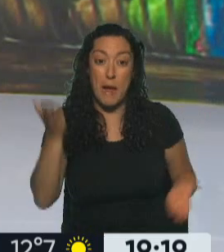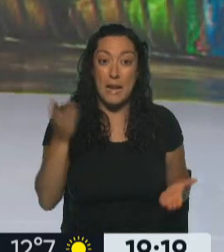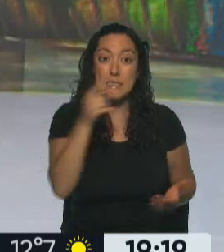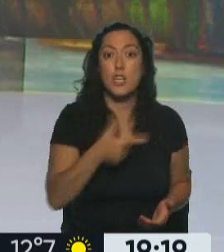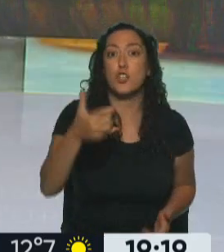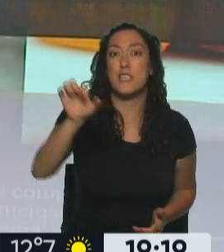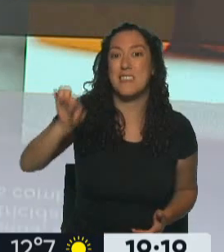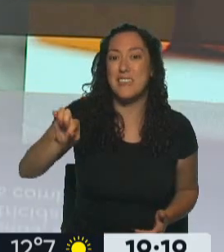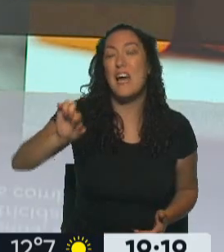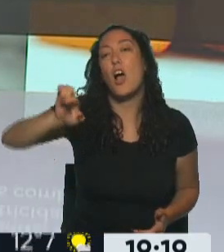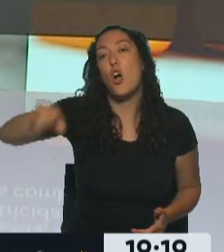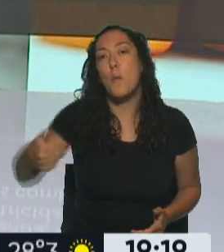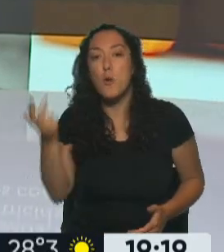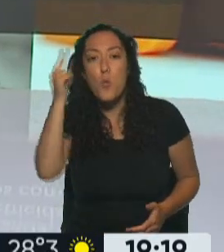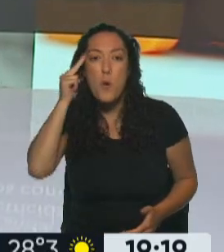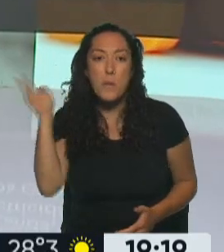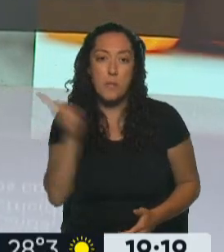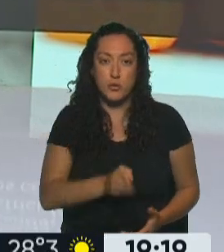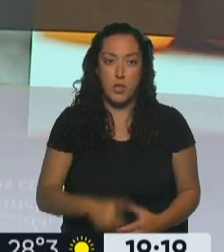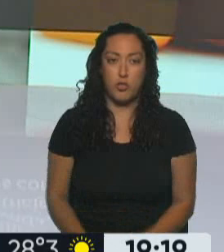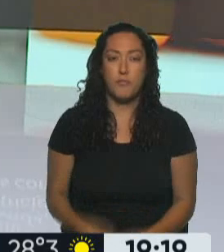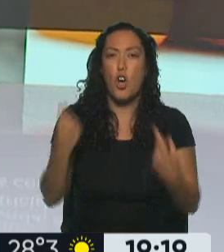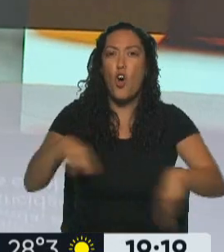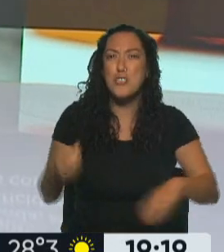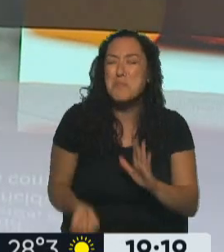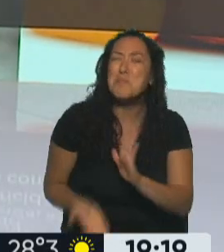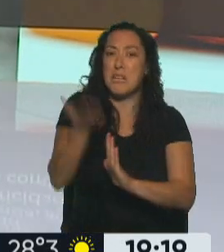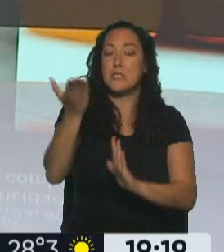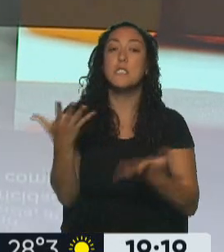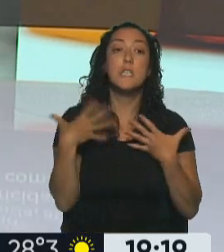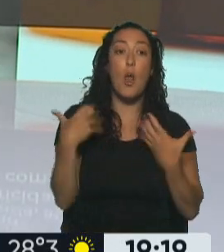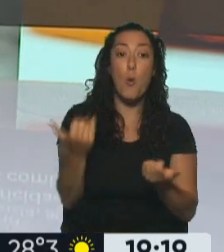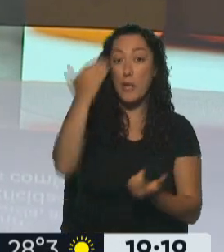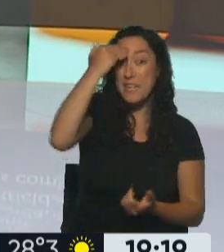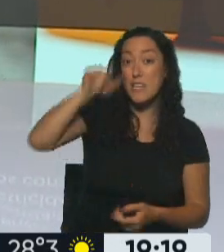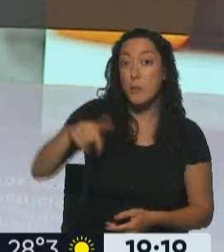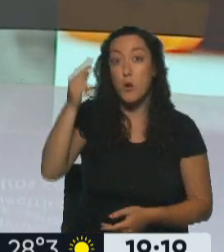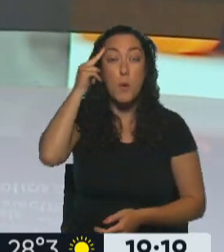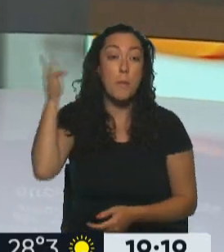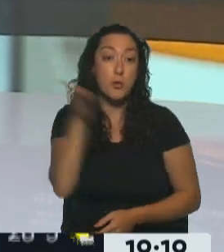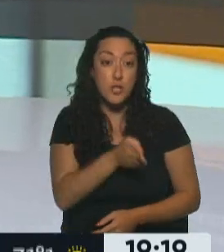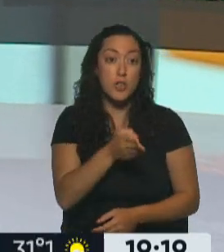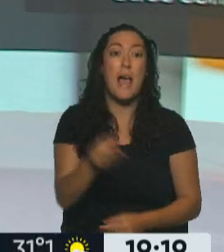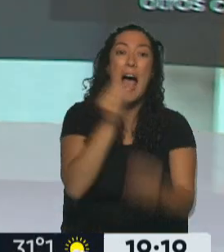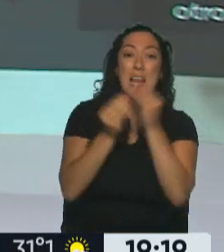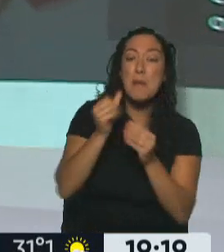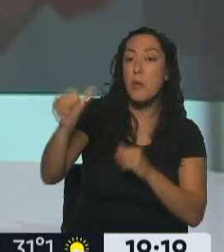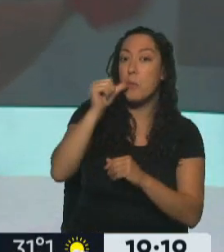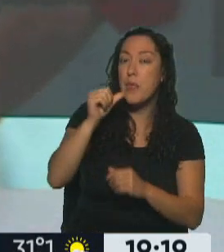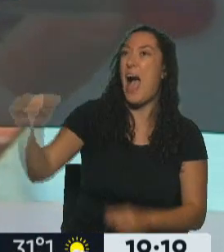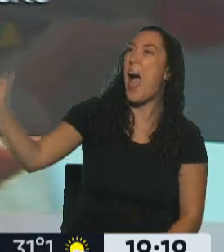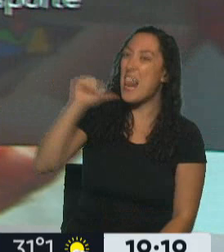160,9. Vamos a lo que más subió. Allí tenemos, por ejemplo, salud, un 15,9%, alimentos y bebidas no